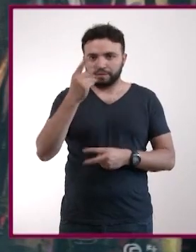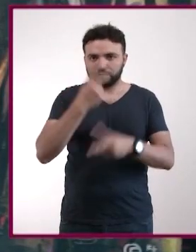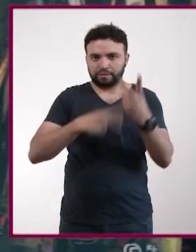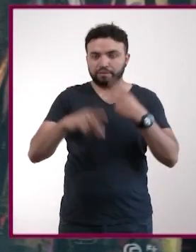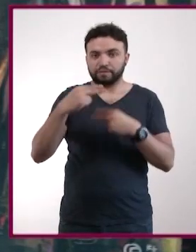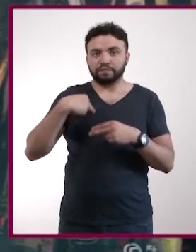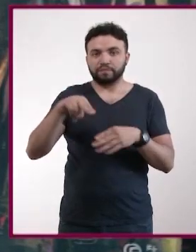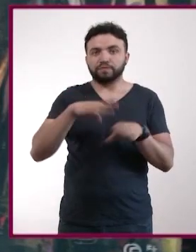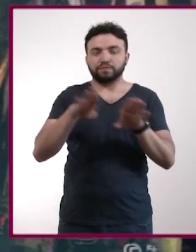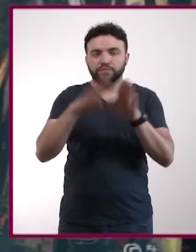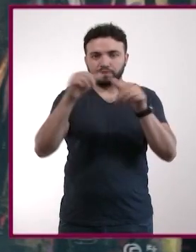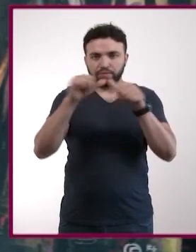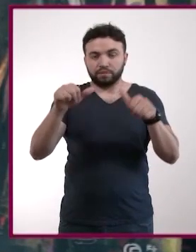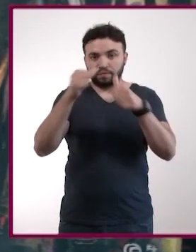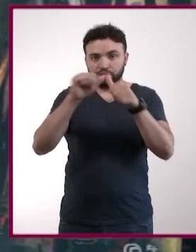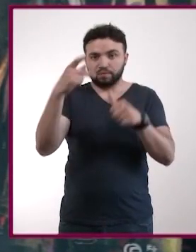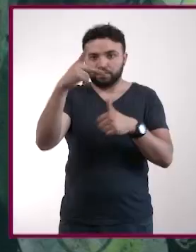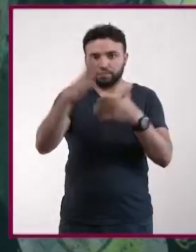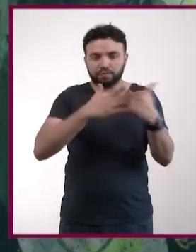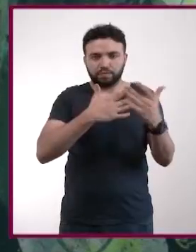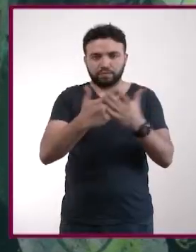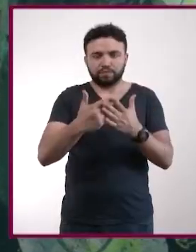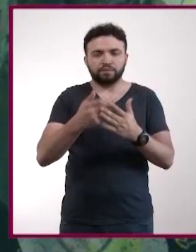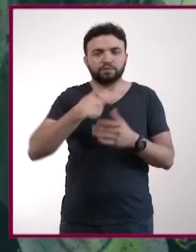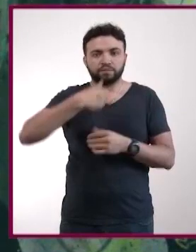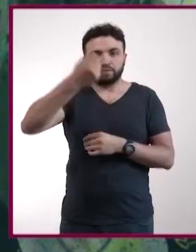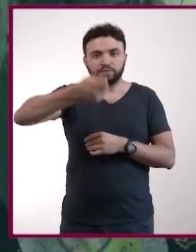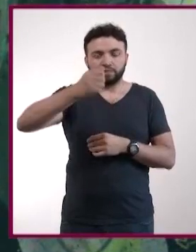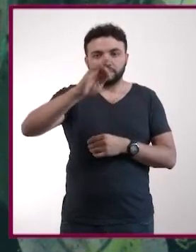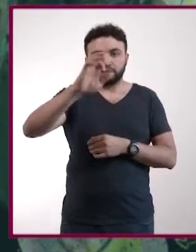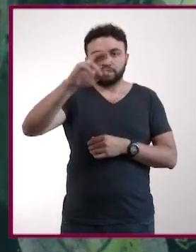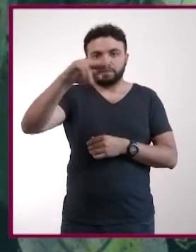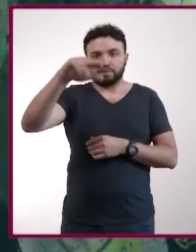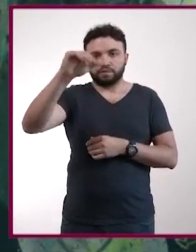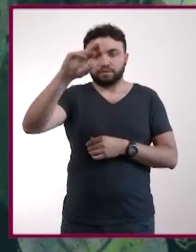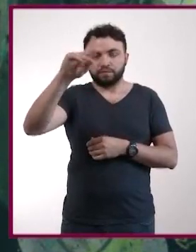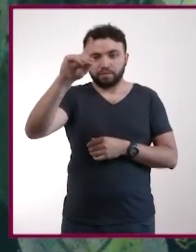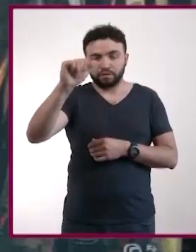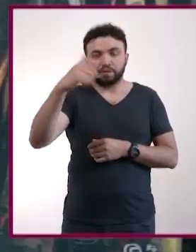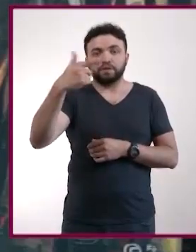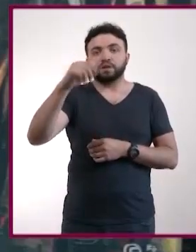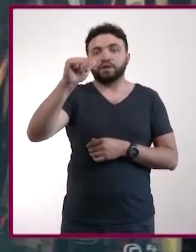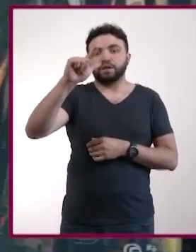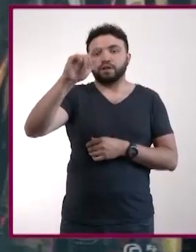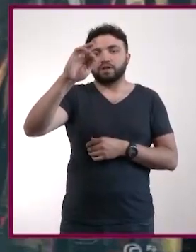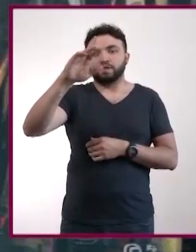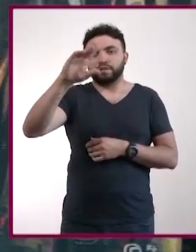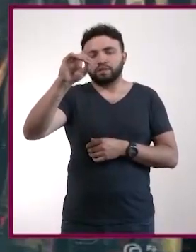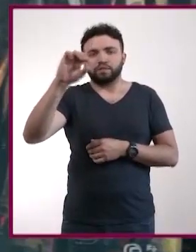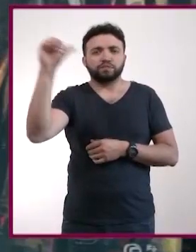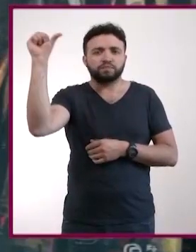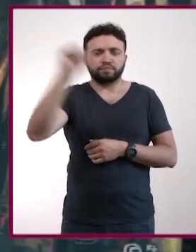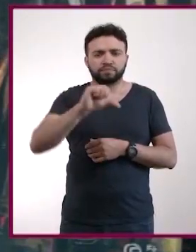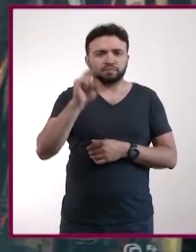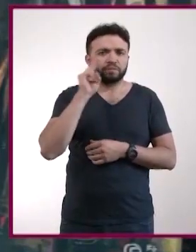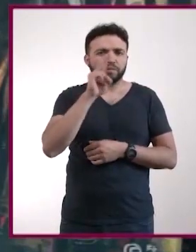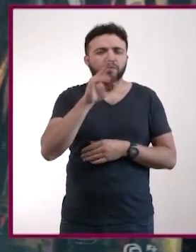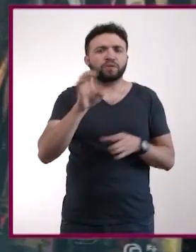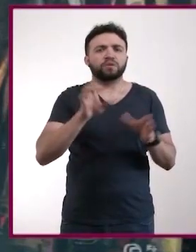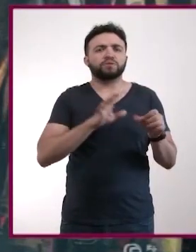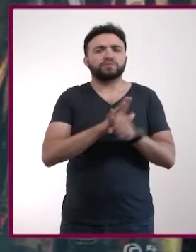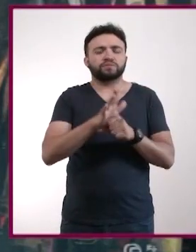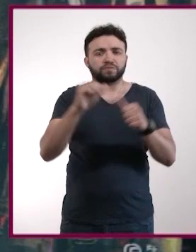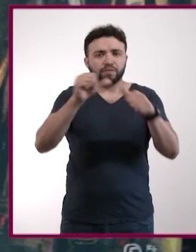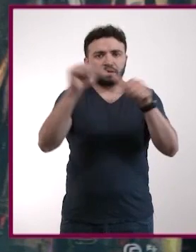bienvenidos a nuestra sección de artes, El Arte en Tus Manos. Los saludamos Fernanda Bastida y Alfredo Gutiérrez. El día de hoy estamos en el estudio de